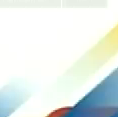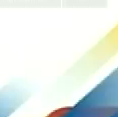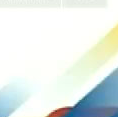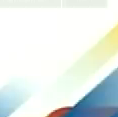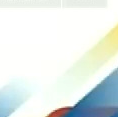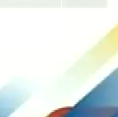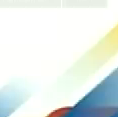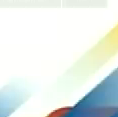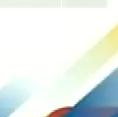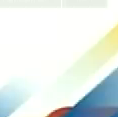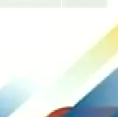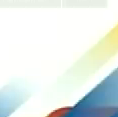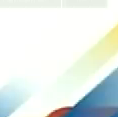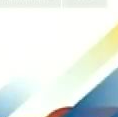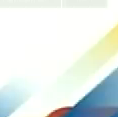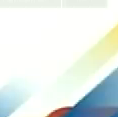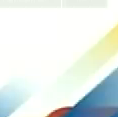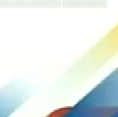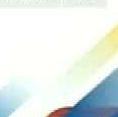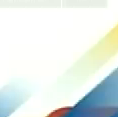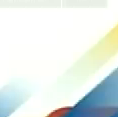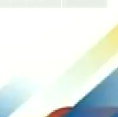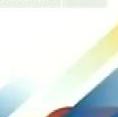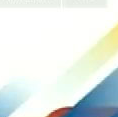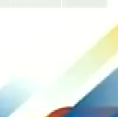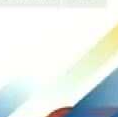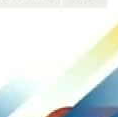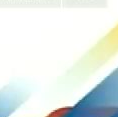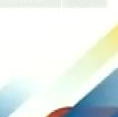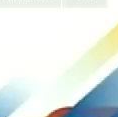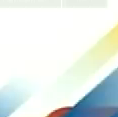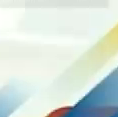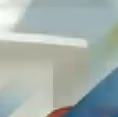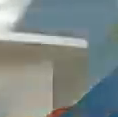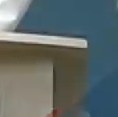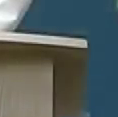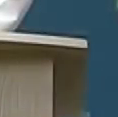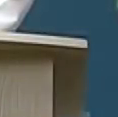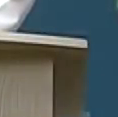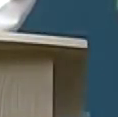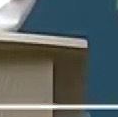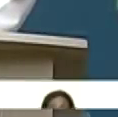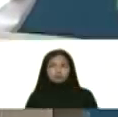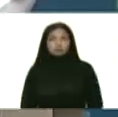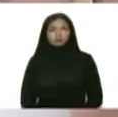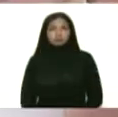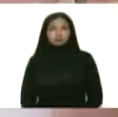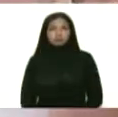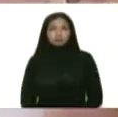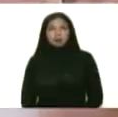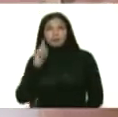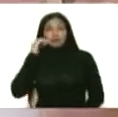de hoy. Aquí está la gráfica de semana. Mira, ¿ves? Ponchalo aquí.